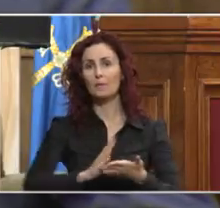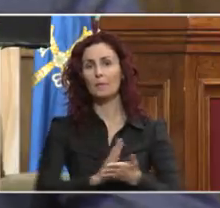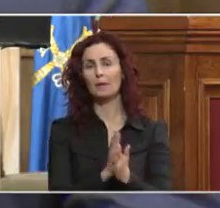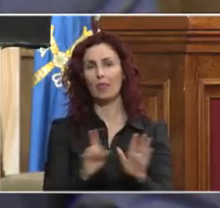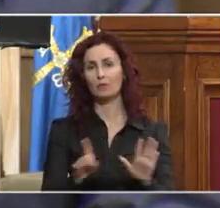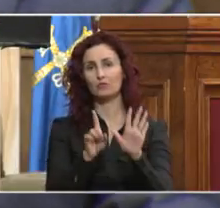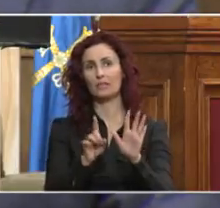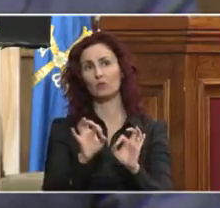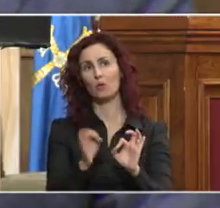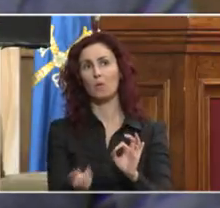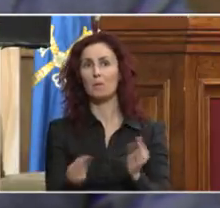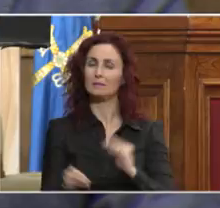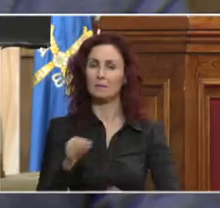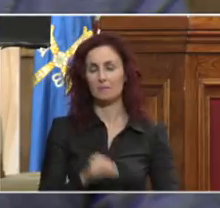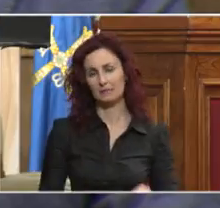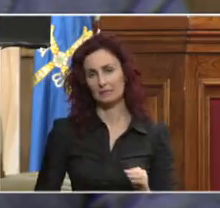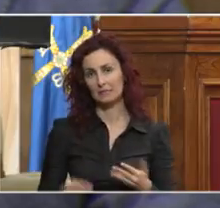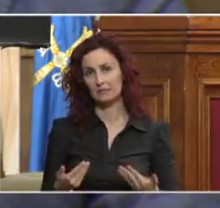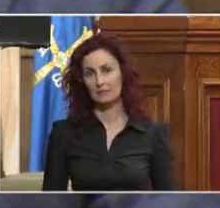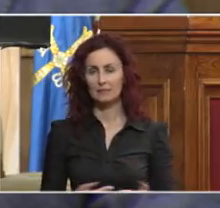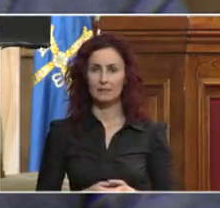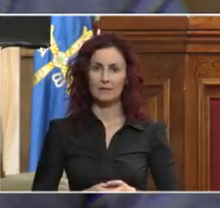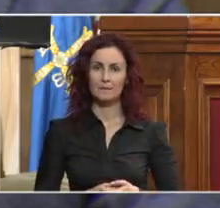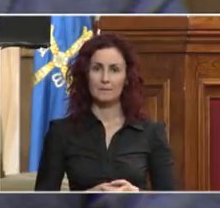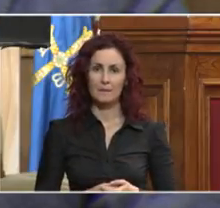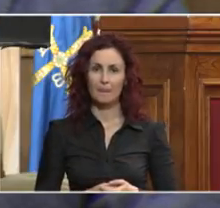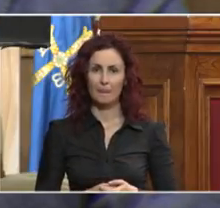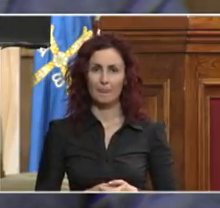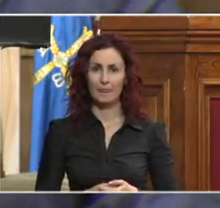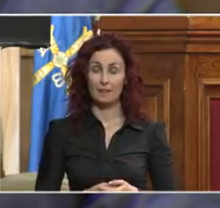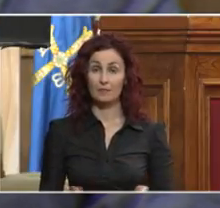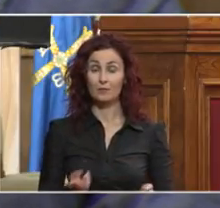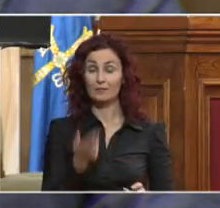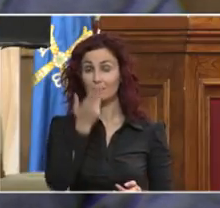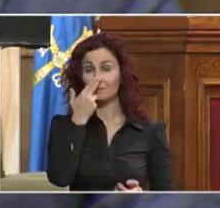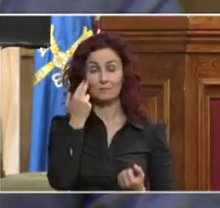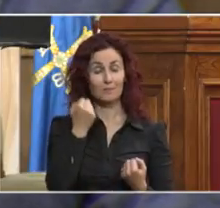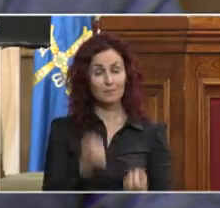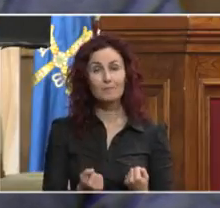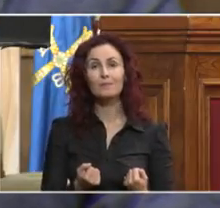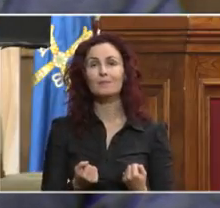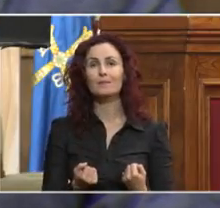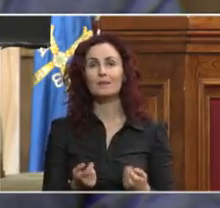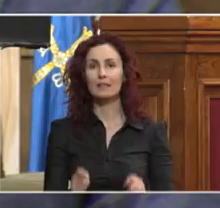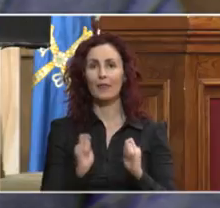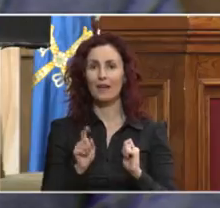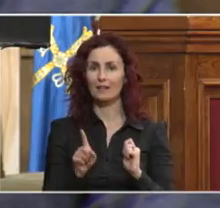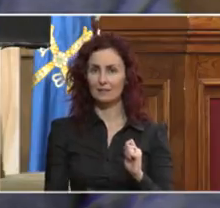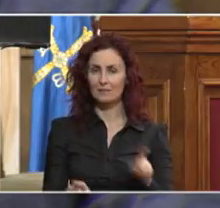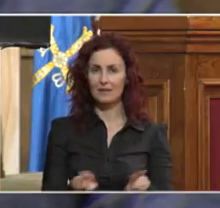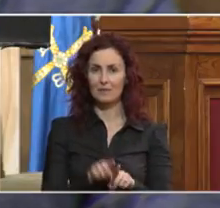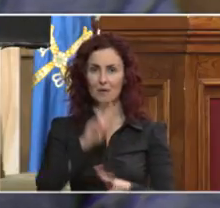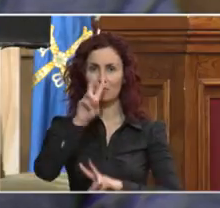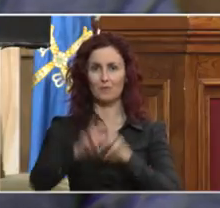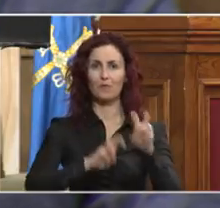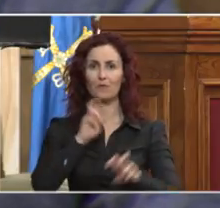simultáneamente o más o menos. Eso fue interesante, nos llevó también a una búsqueda